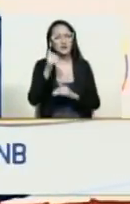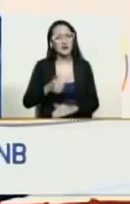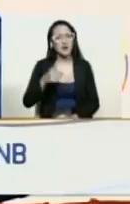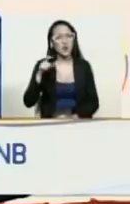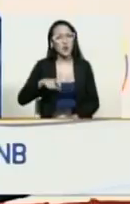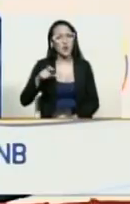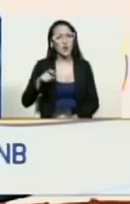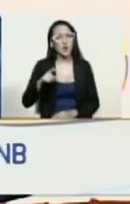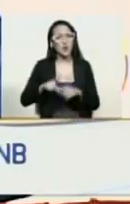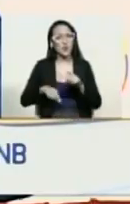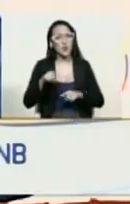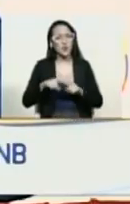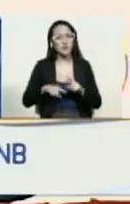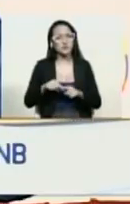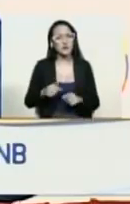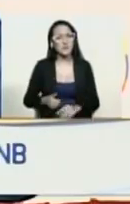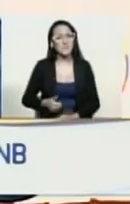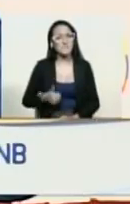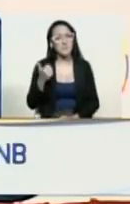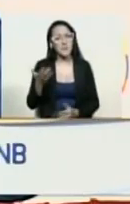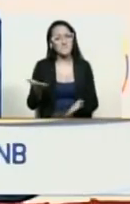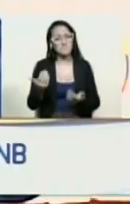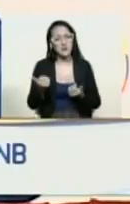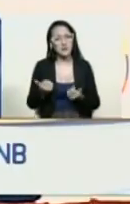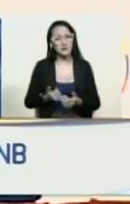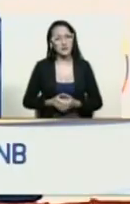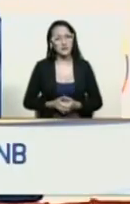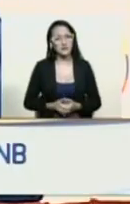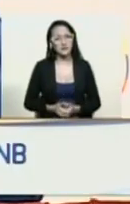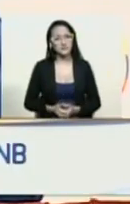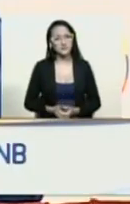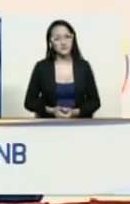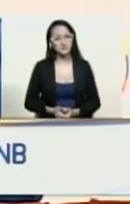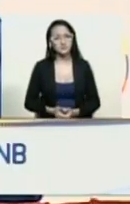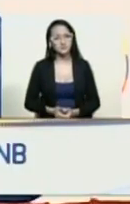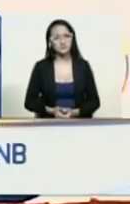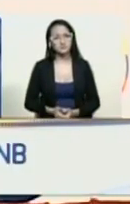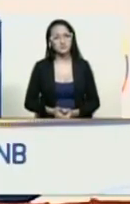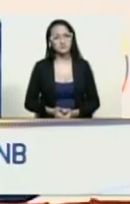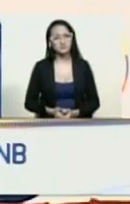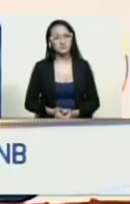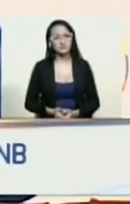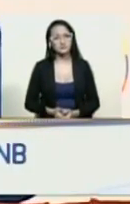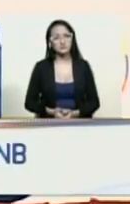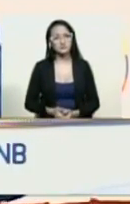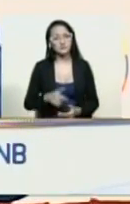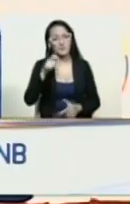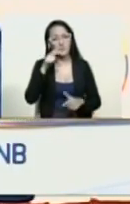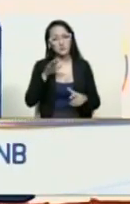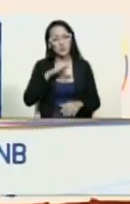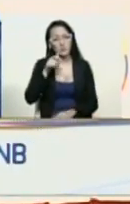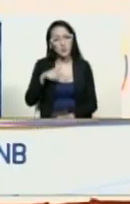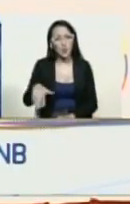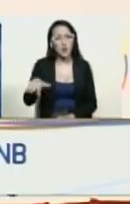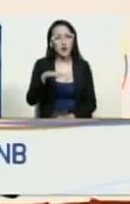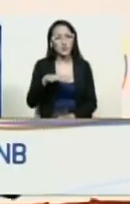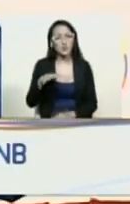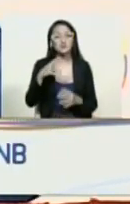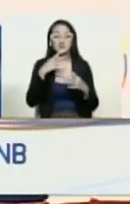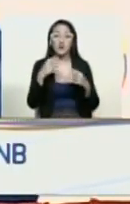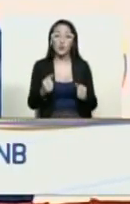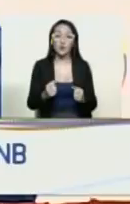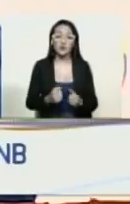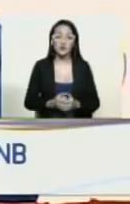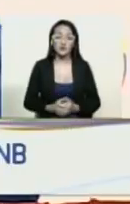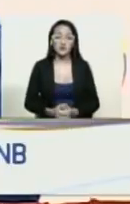cosas que más exige hoy por hoy la ciudadanía en nuestro país, la